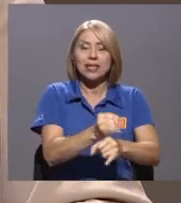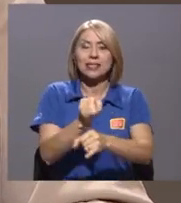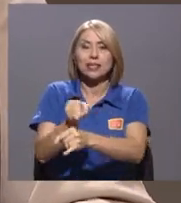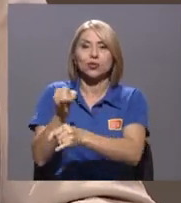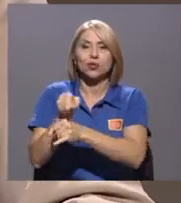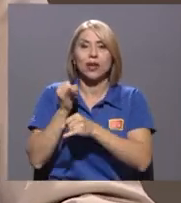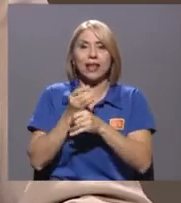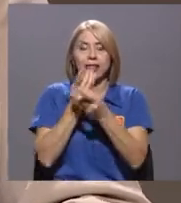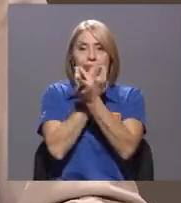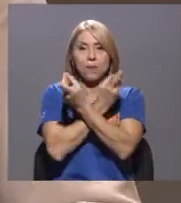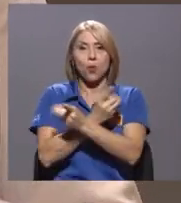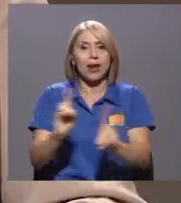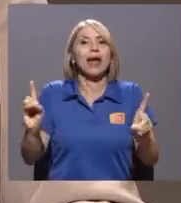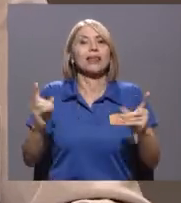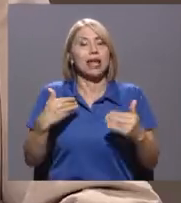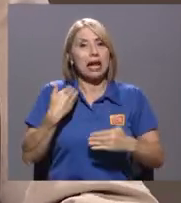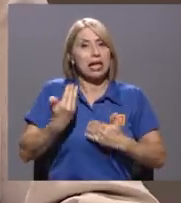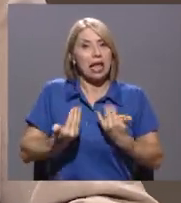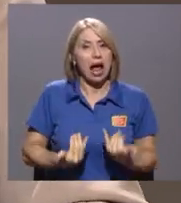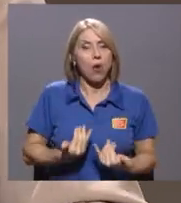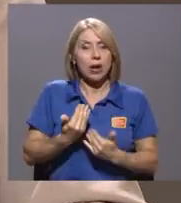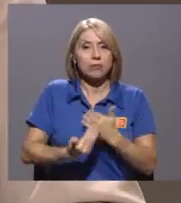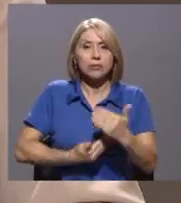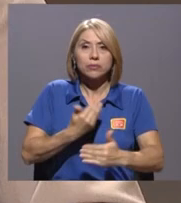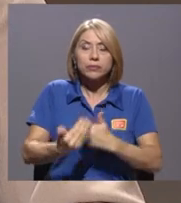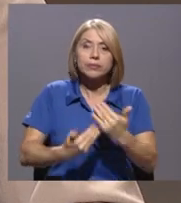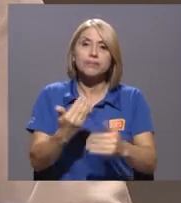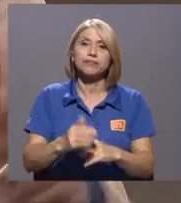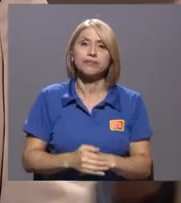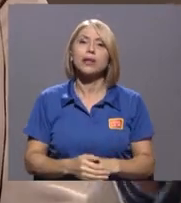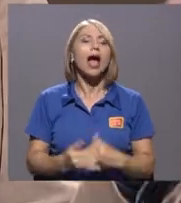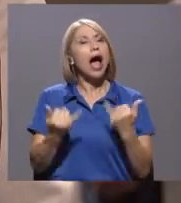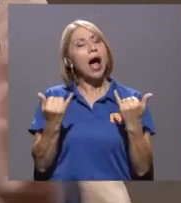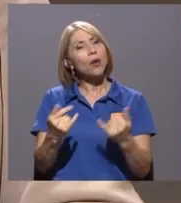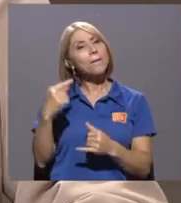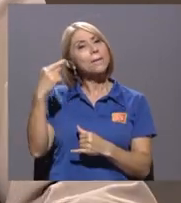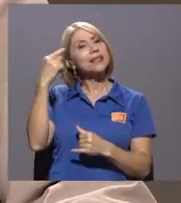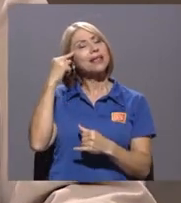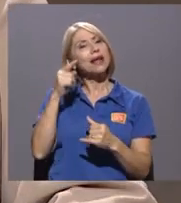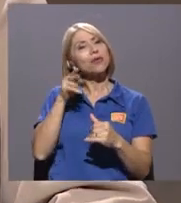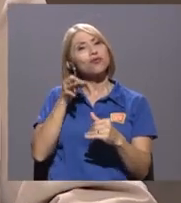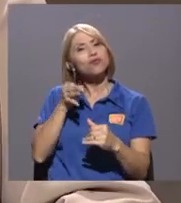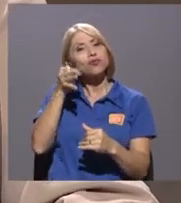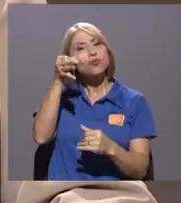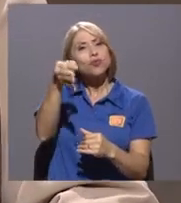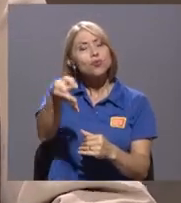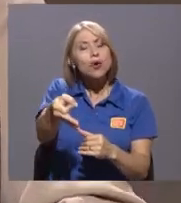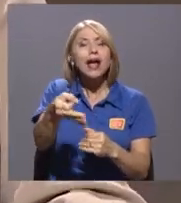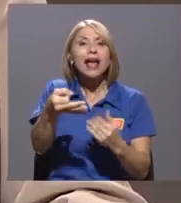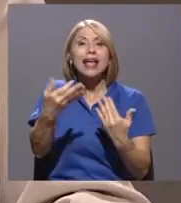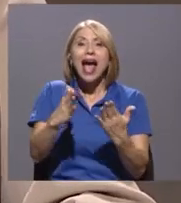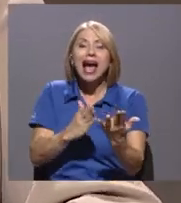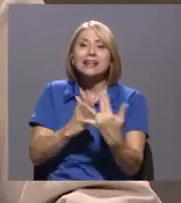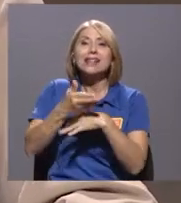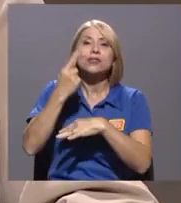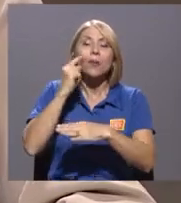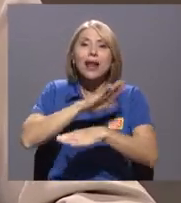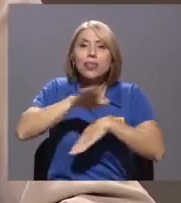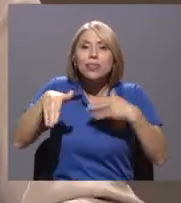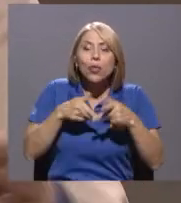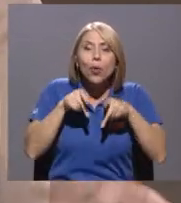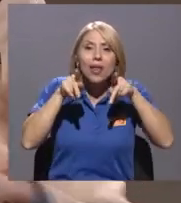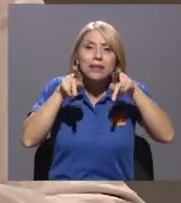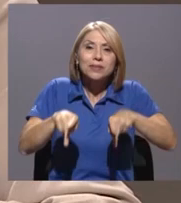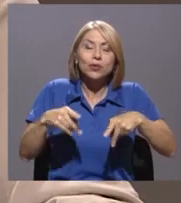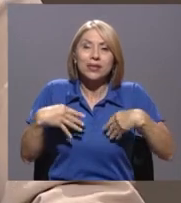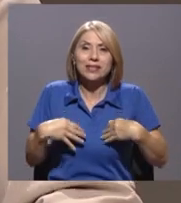construido creo que esta mirada sobre una cobertura universal está gran preocupación porque el acceso fuera para todos que se fue